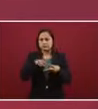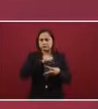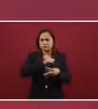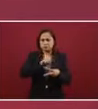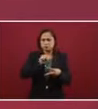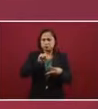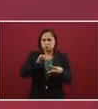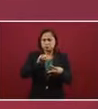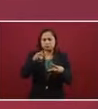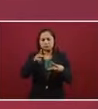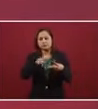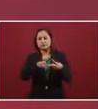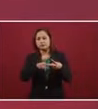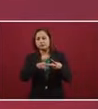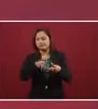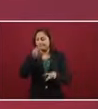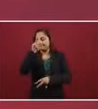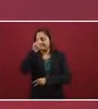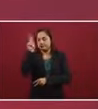El que